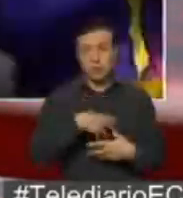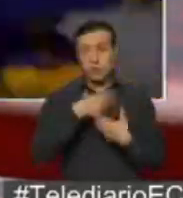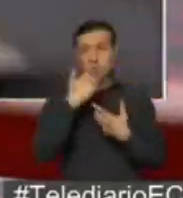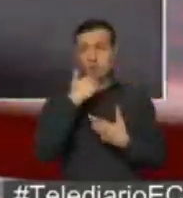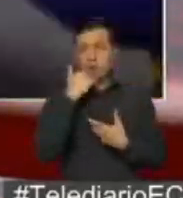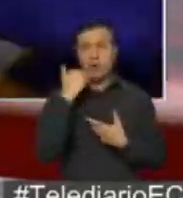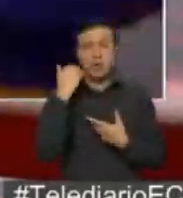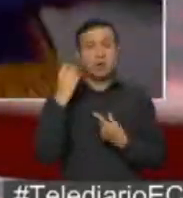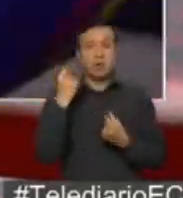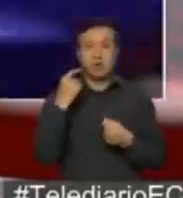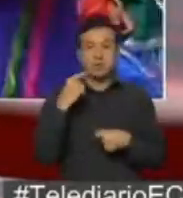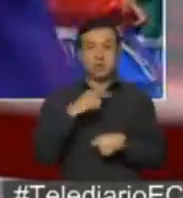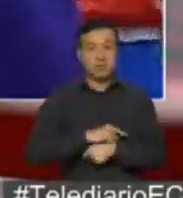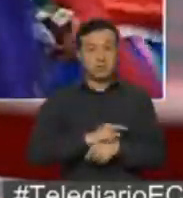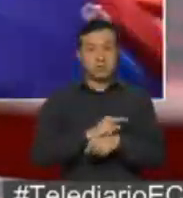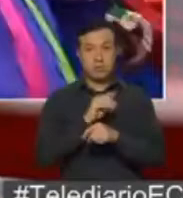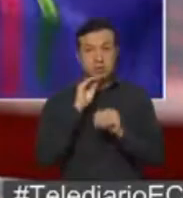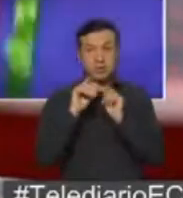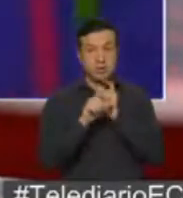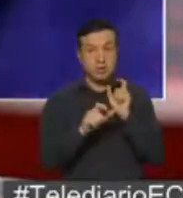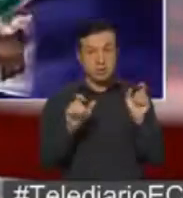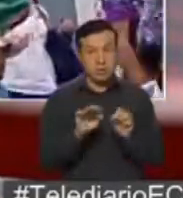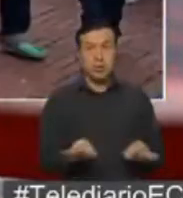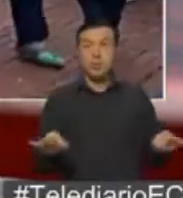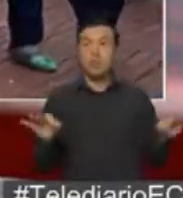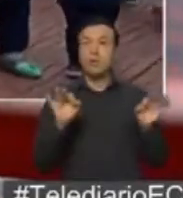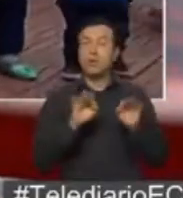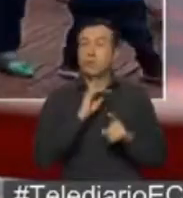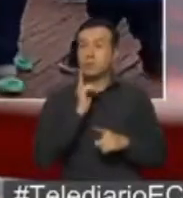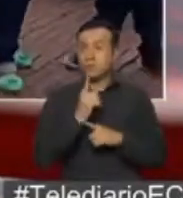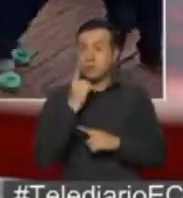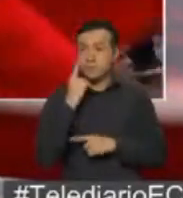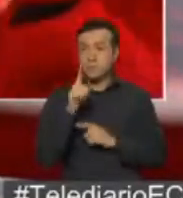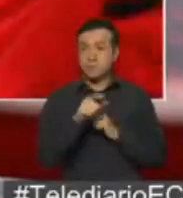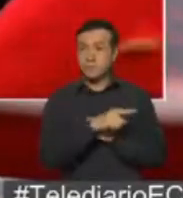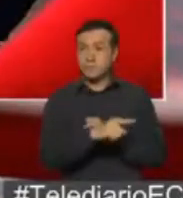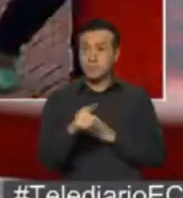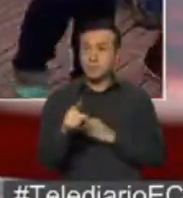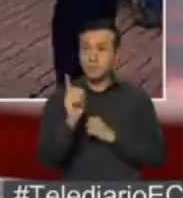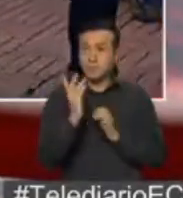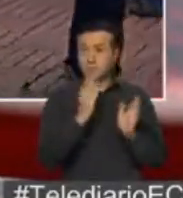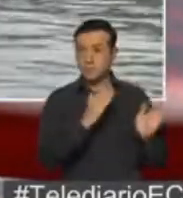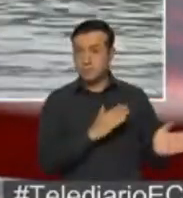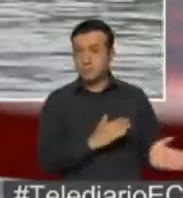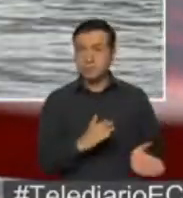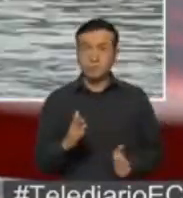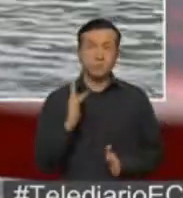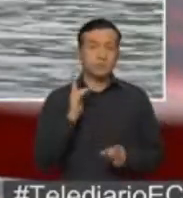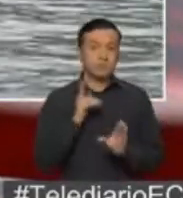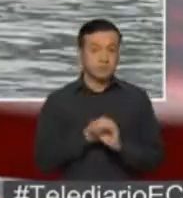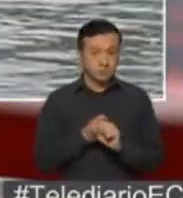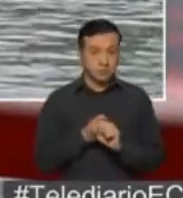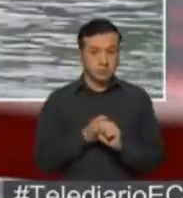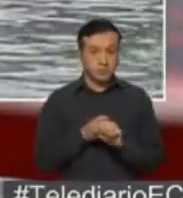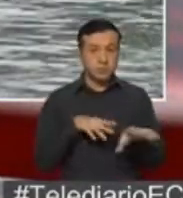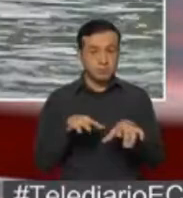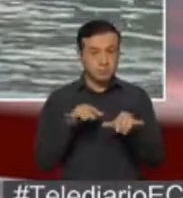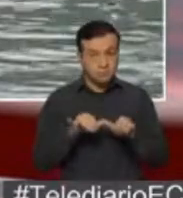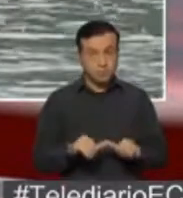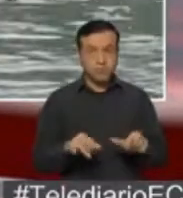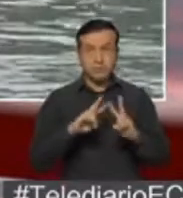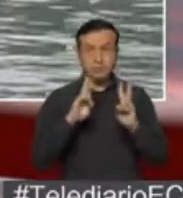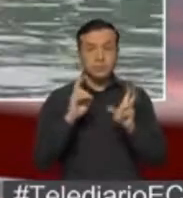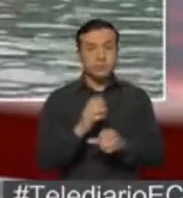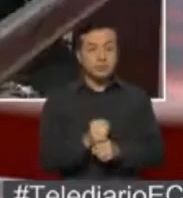hay excesos de velocidad. Ah, muy importante esto. Y muy importante que también la ciudadanía pueda involucrarse y participar activamente en el tema de